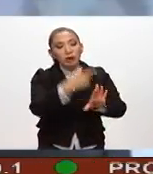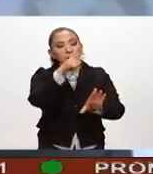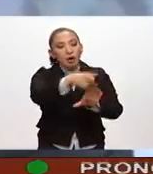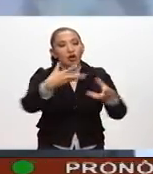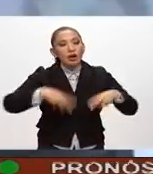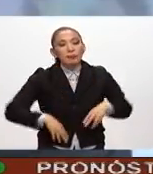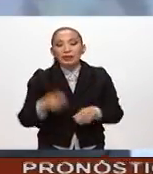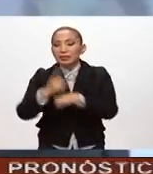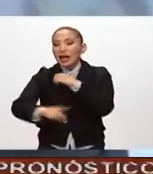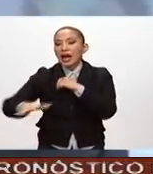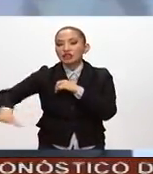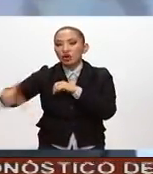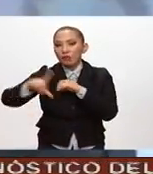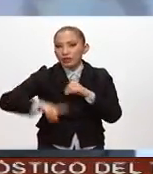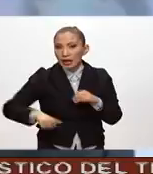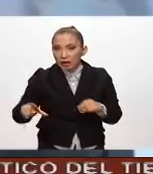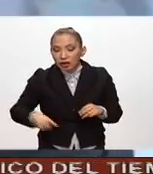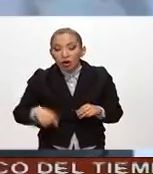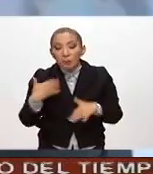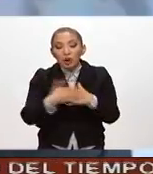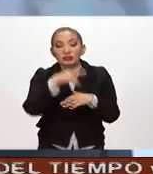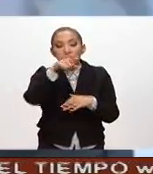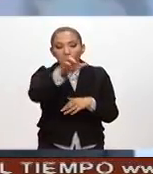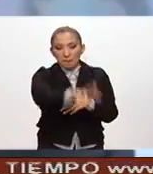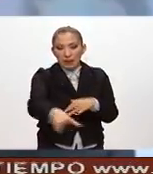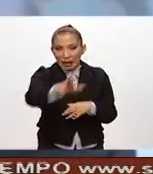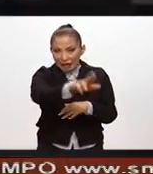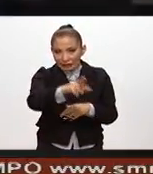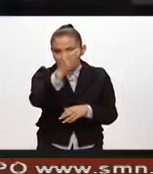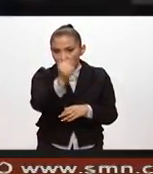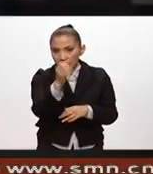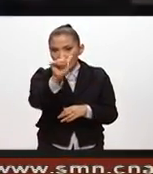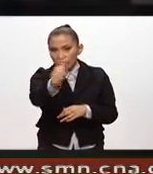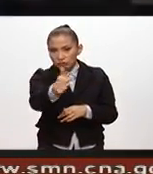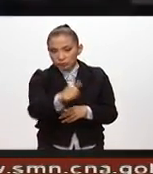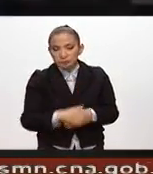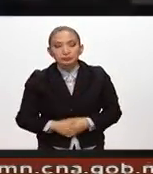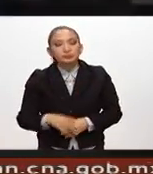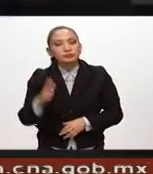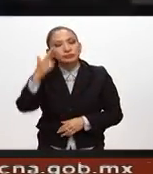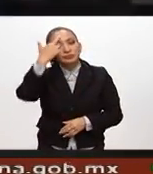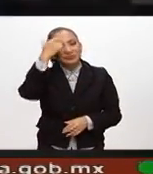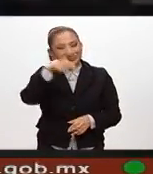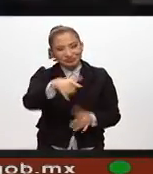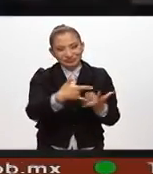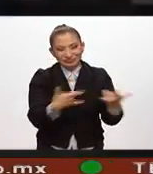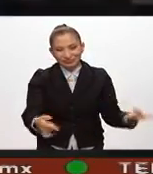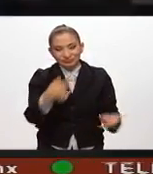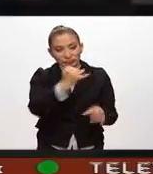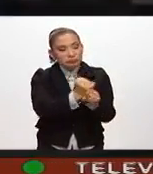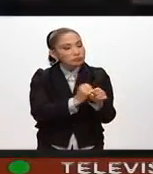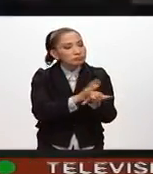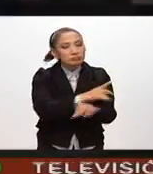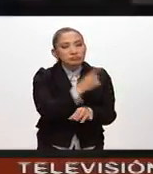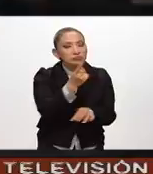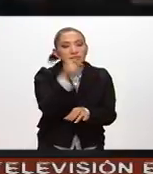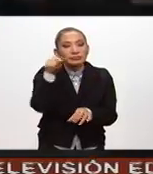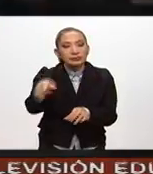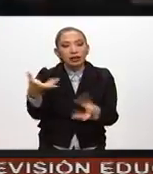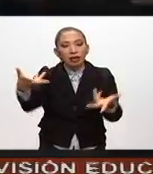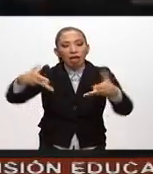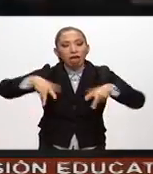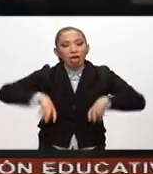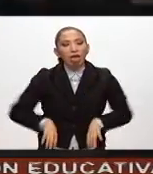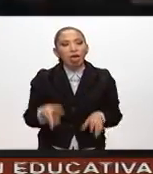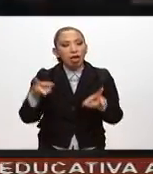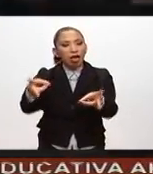peculado y daño al erario. Será el próximo martes 9 de agosto. Recordemos que se le investiga por haber